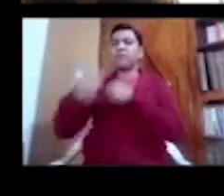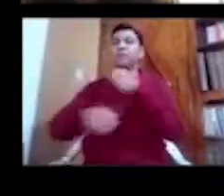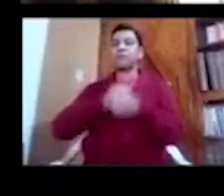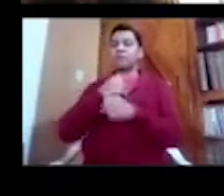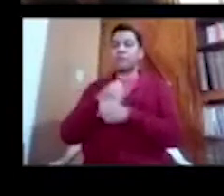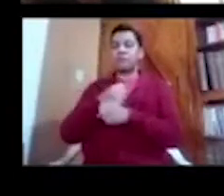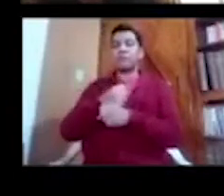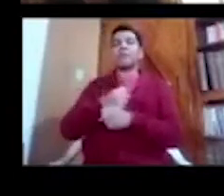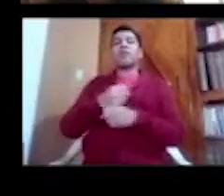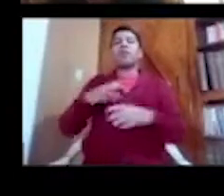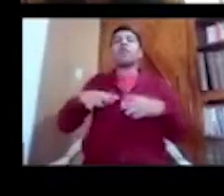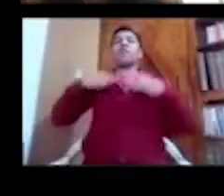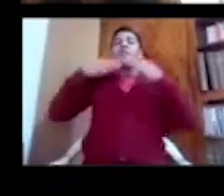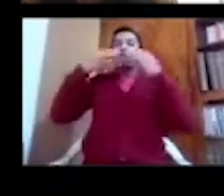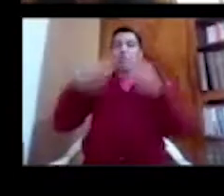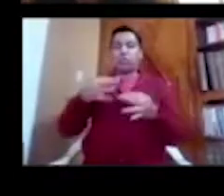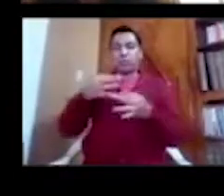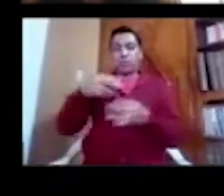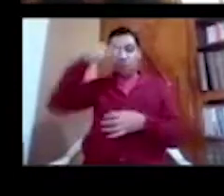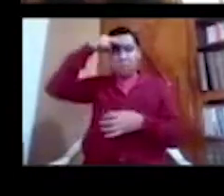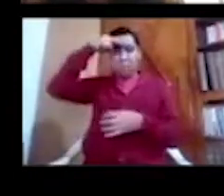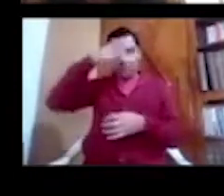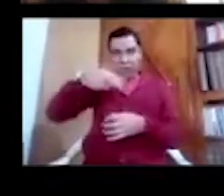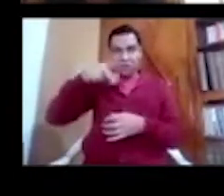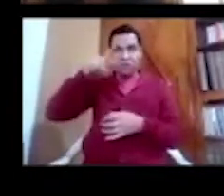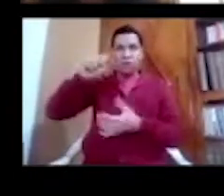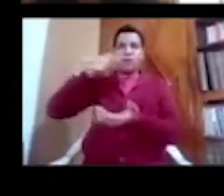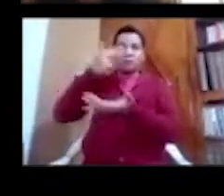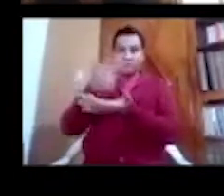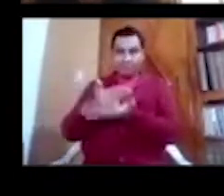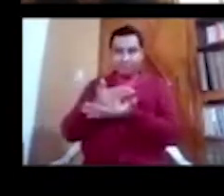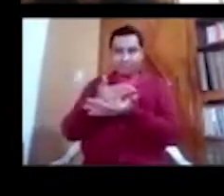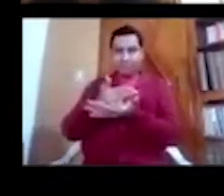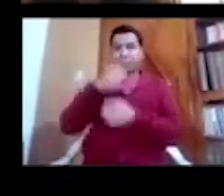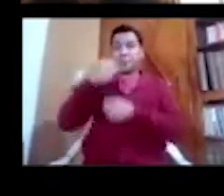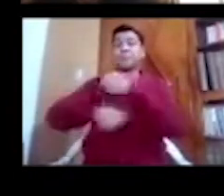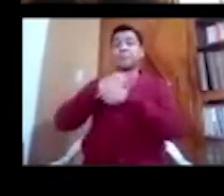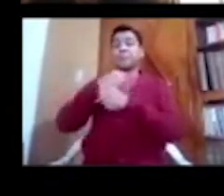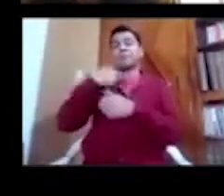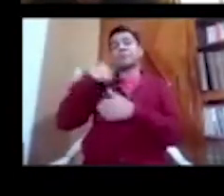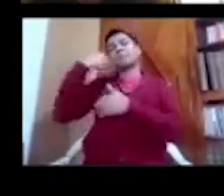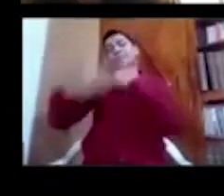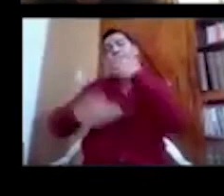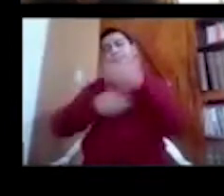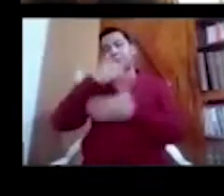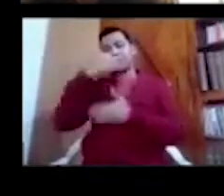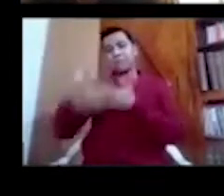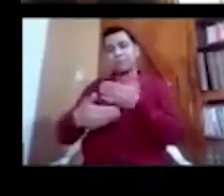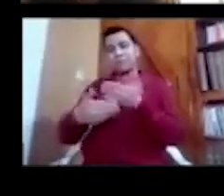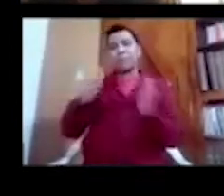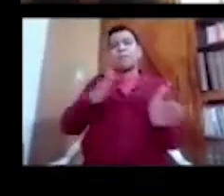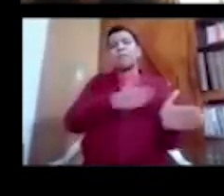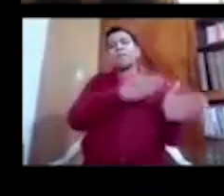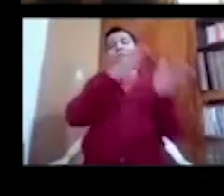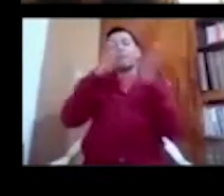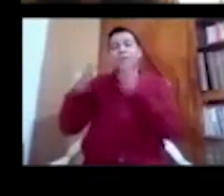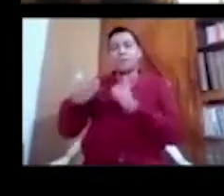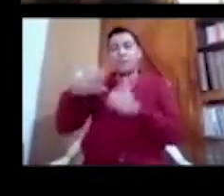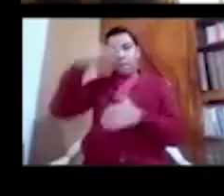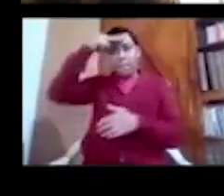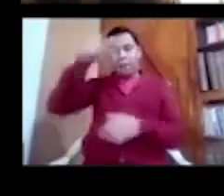de México-Tenochtitlan y unos años después, a un lado, se funda la ciudad de México-Tlatelolco. Siguiente, por